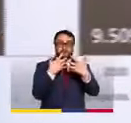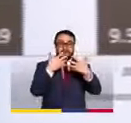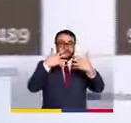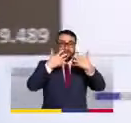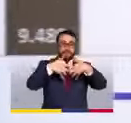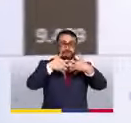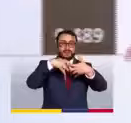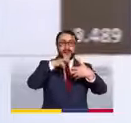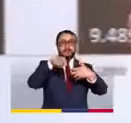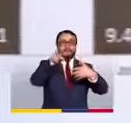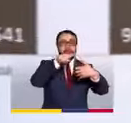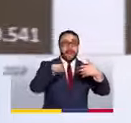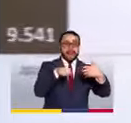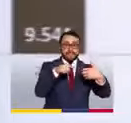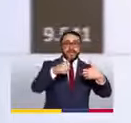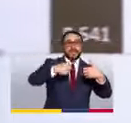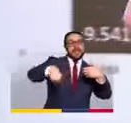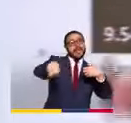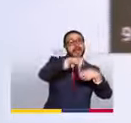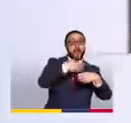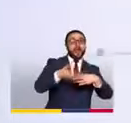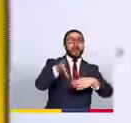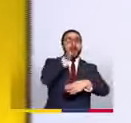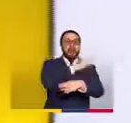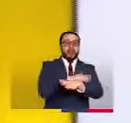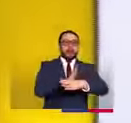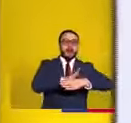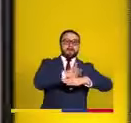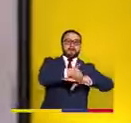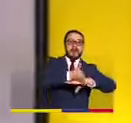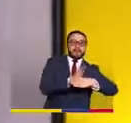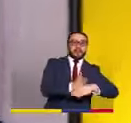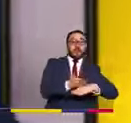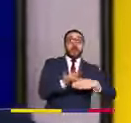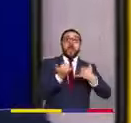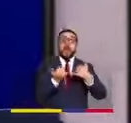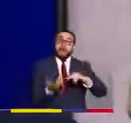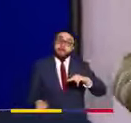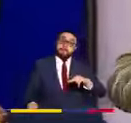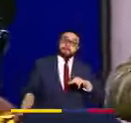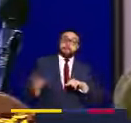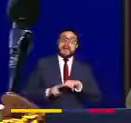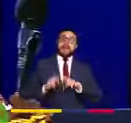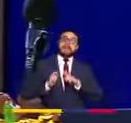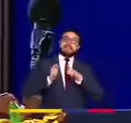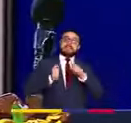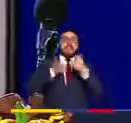en aseguradoras financieras.